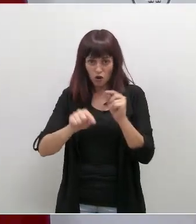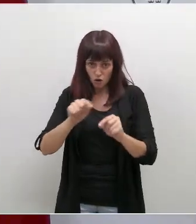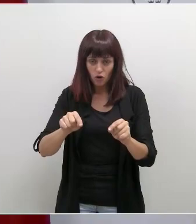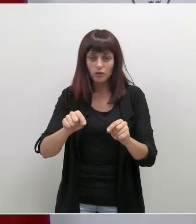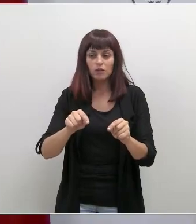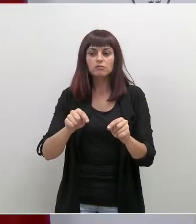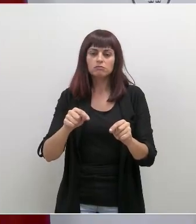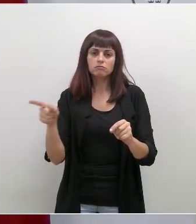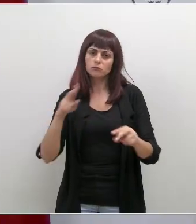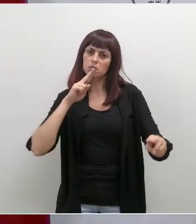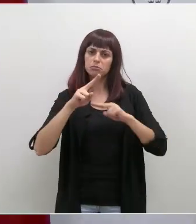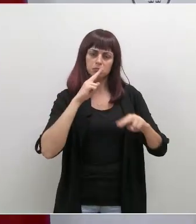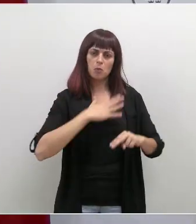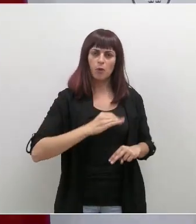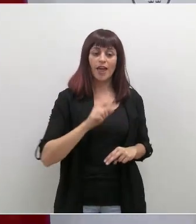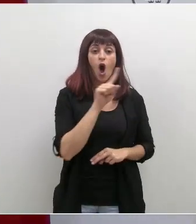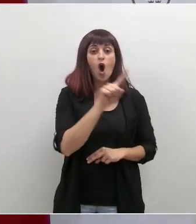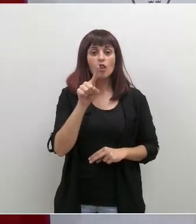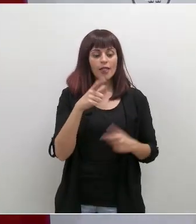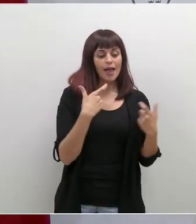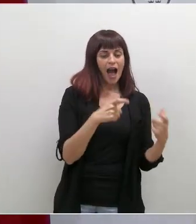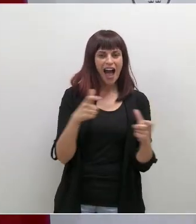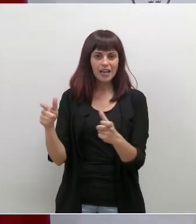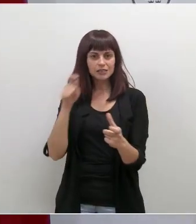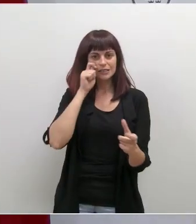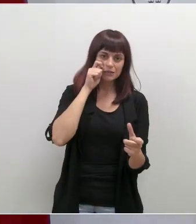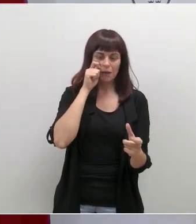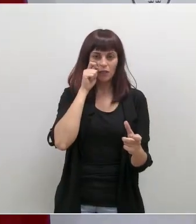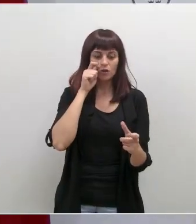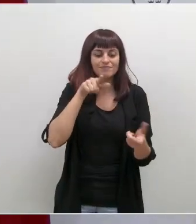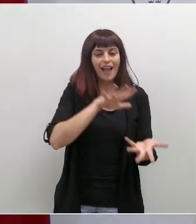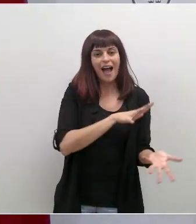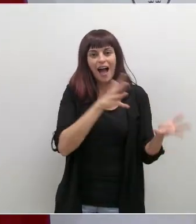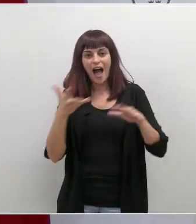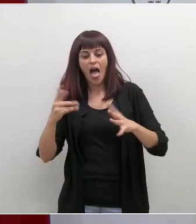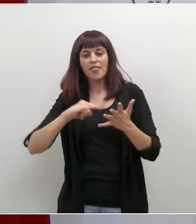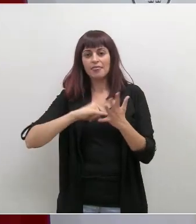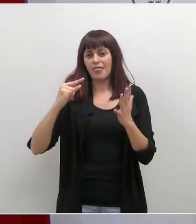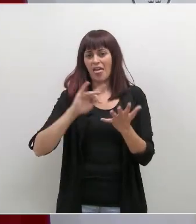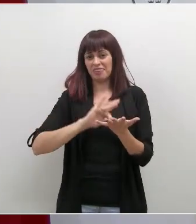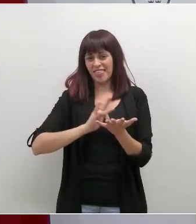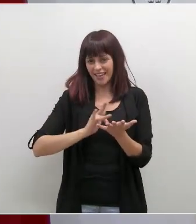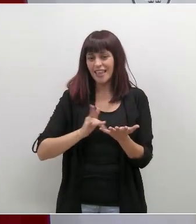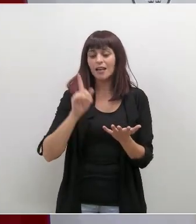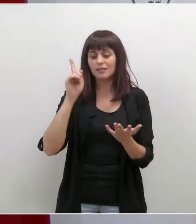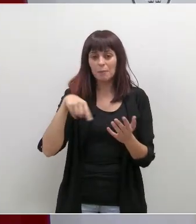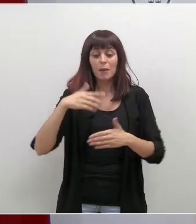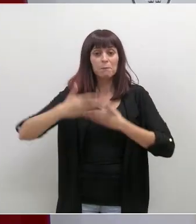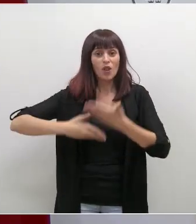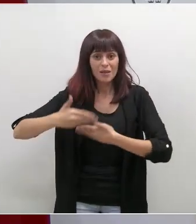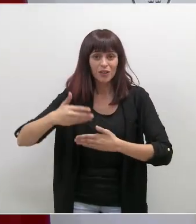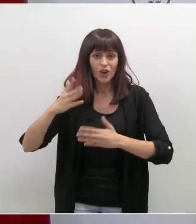que se estructura en 11 áreas de inspección, promueve la transformación digital de la Administración regional, la simplificación de los